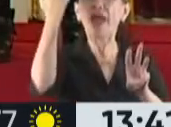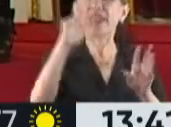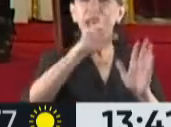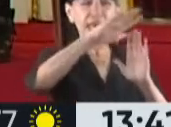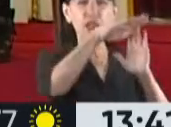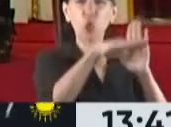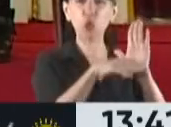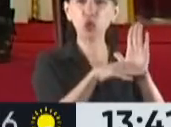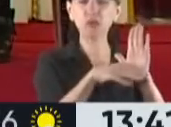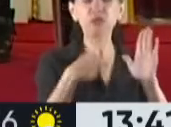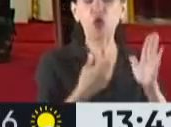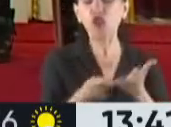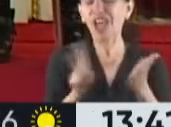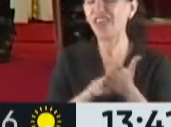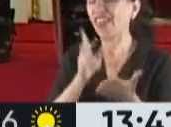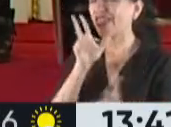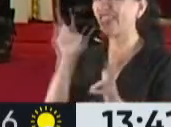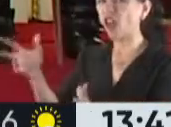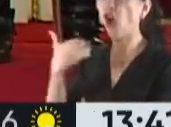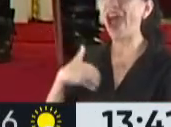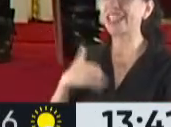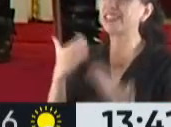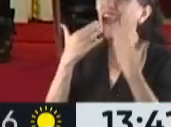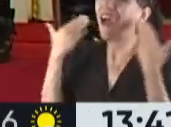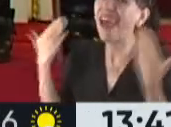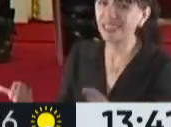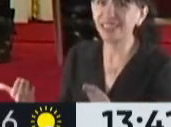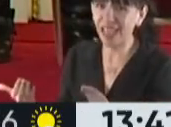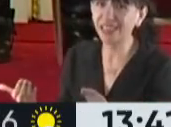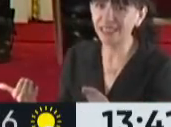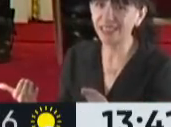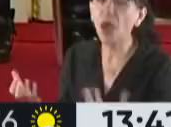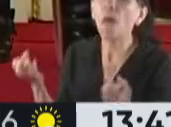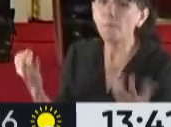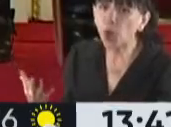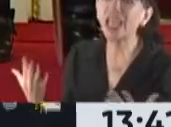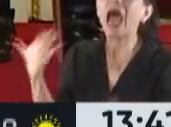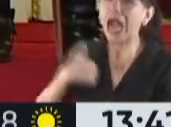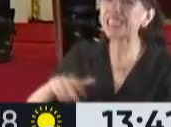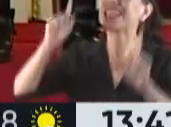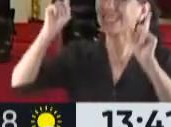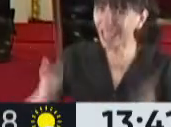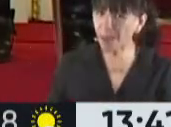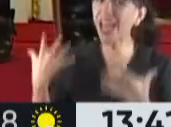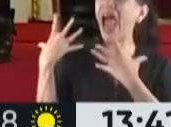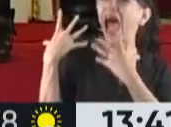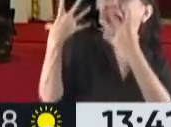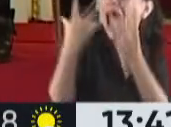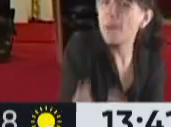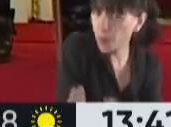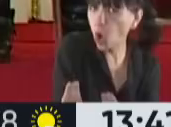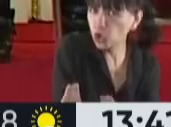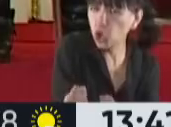quisiera agradecerle a Argentina que haya mostrado su apoyo inquebrantable para con las resoluciones